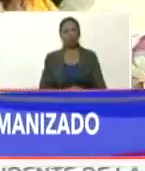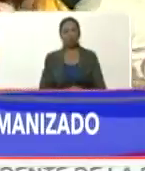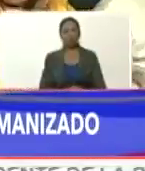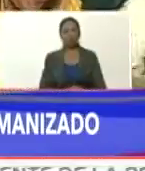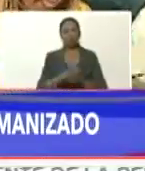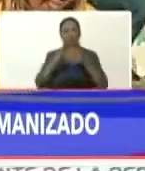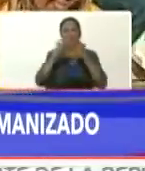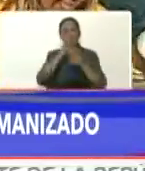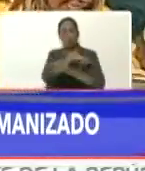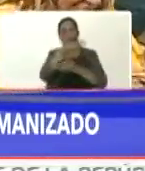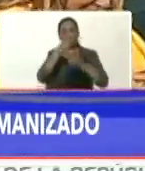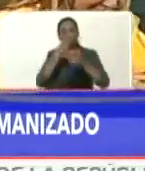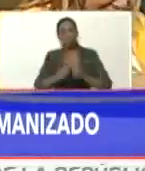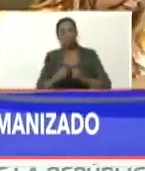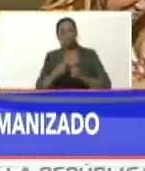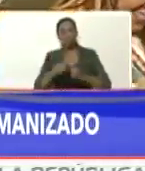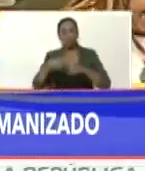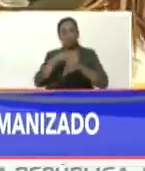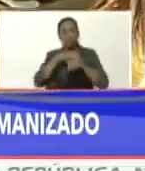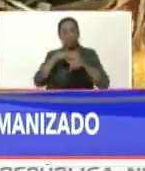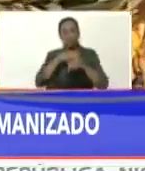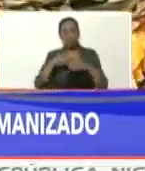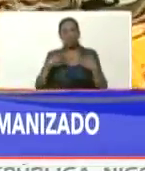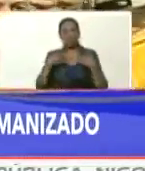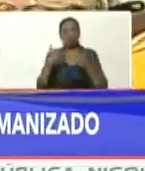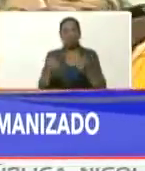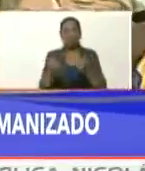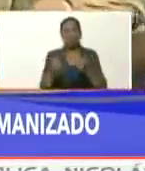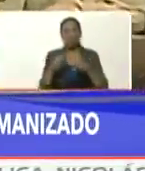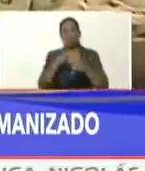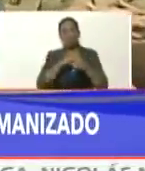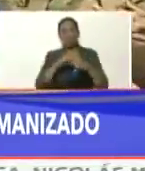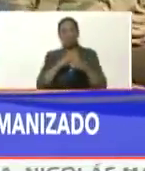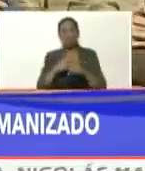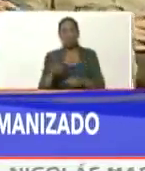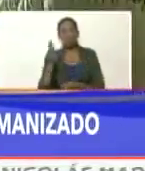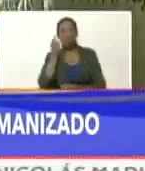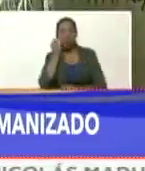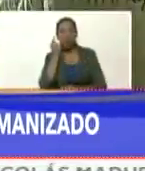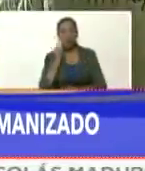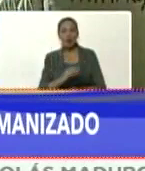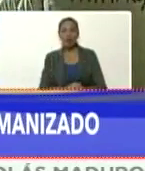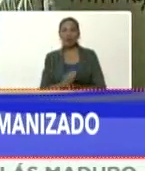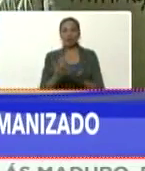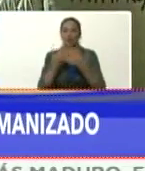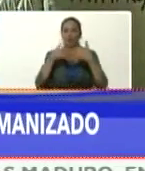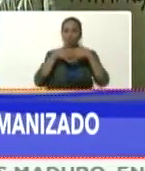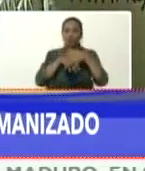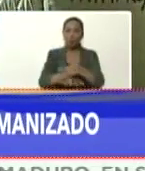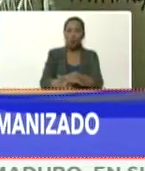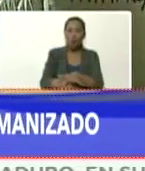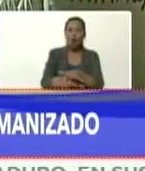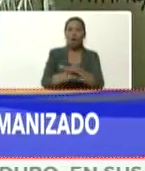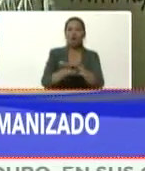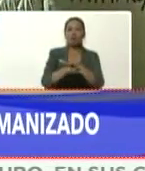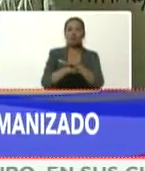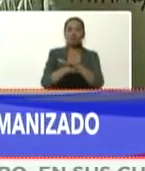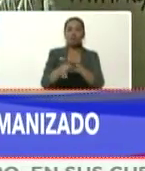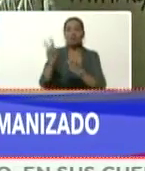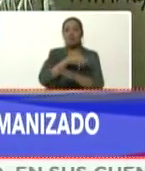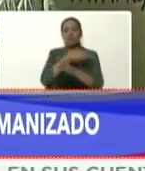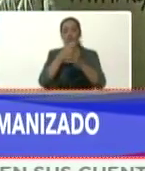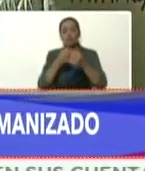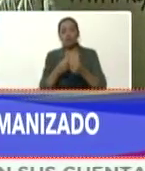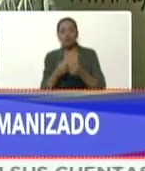Todo el poder del Ministerio de la Salud, del Ministerio de la Mujer, se articule. El poder popular,